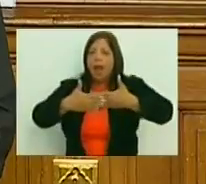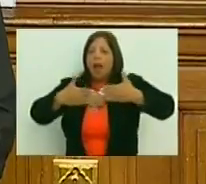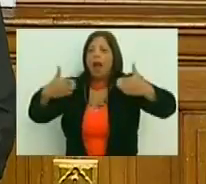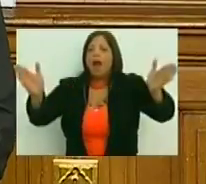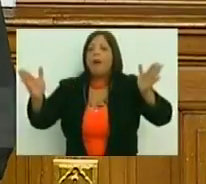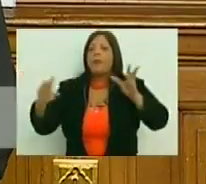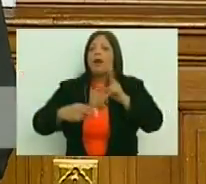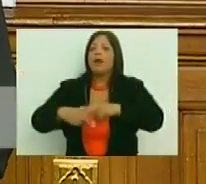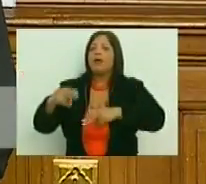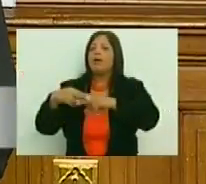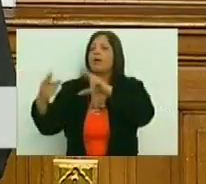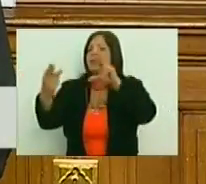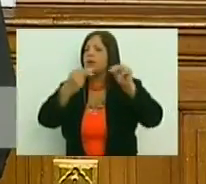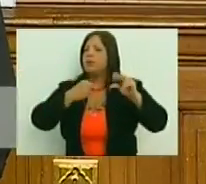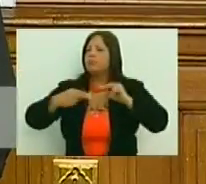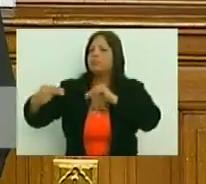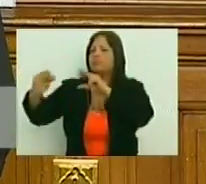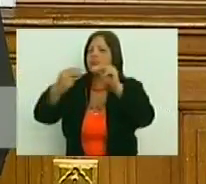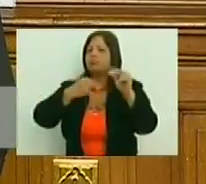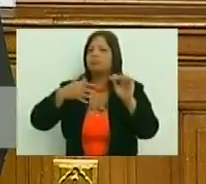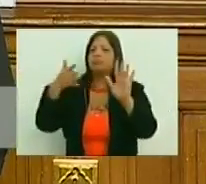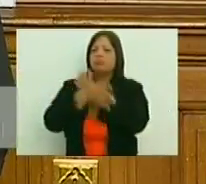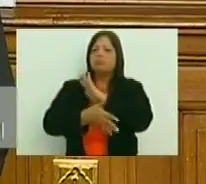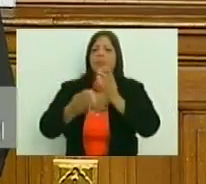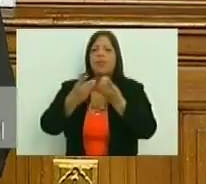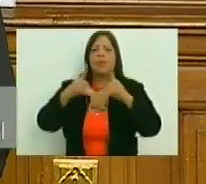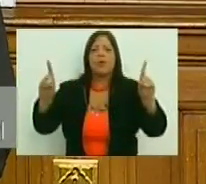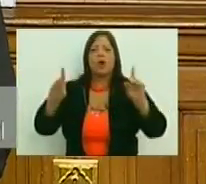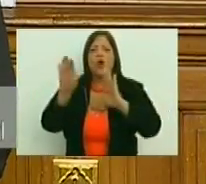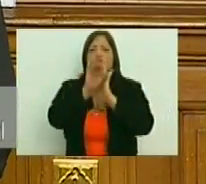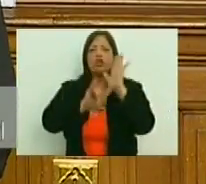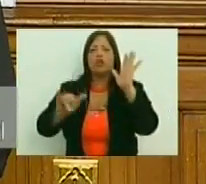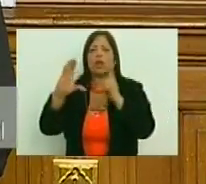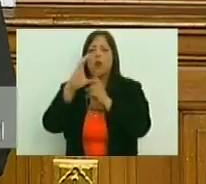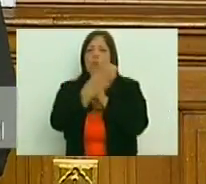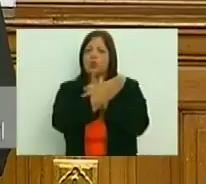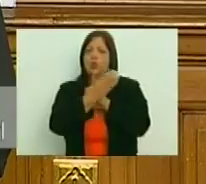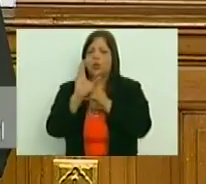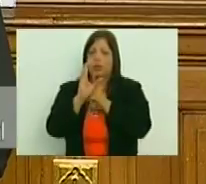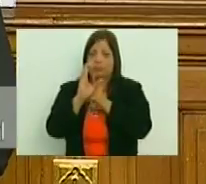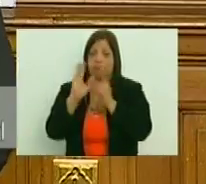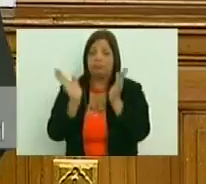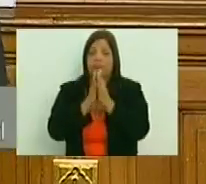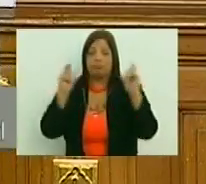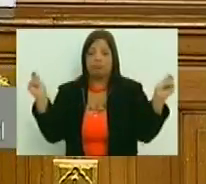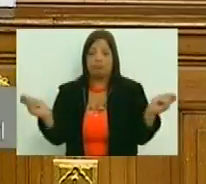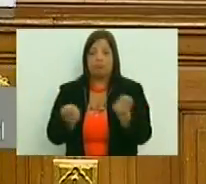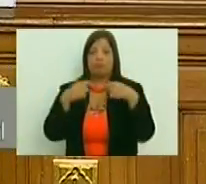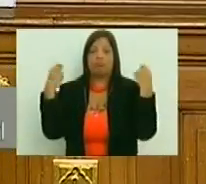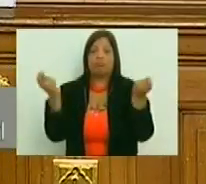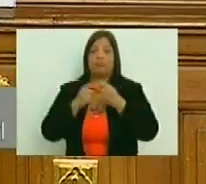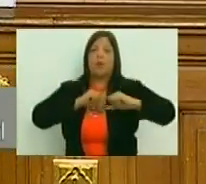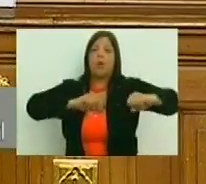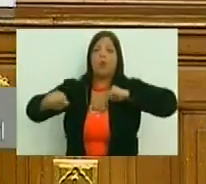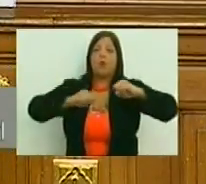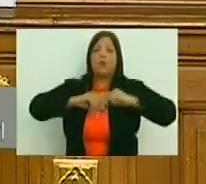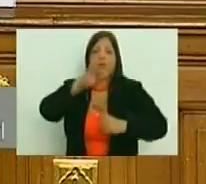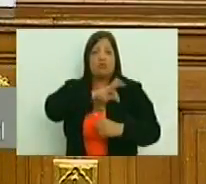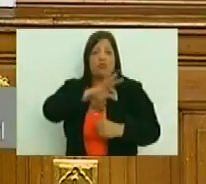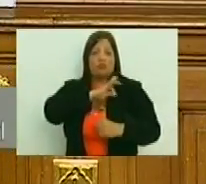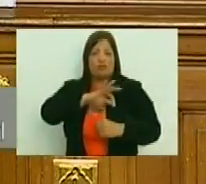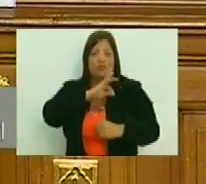en la construcción colectiva y democrática en la constituyente cultural, para generar un amplio movimiento